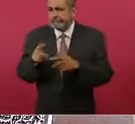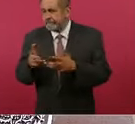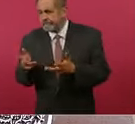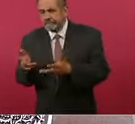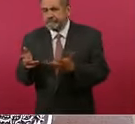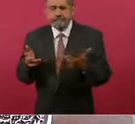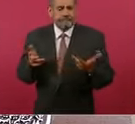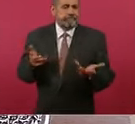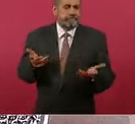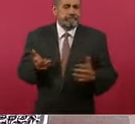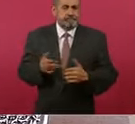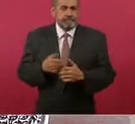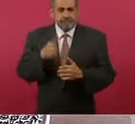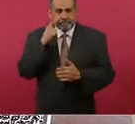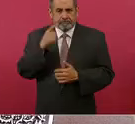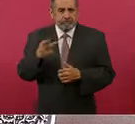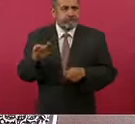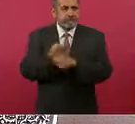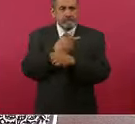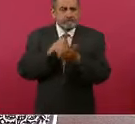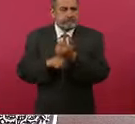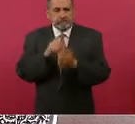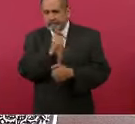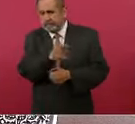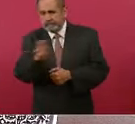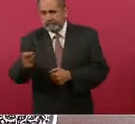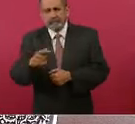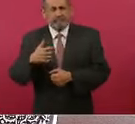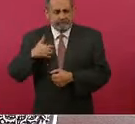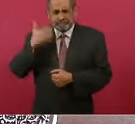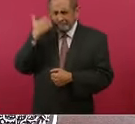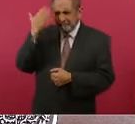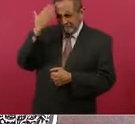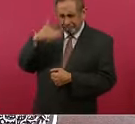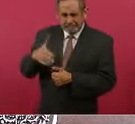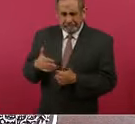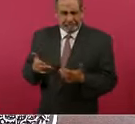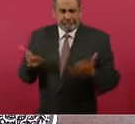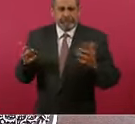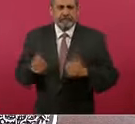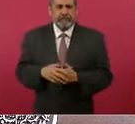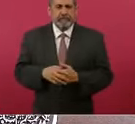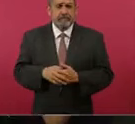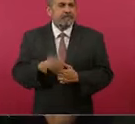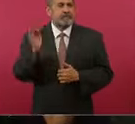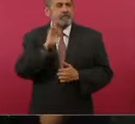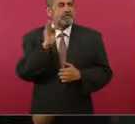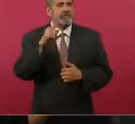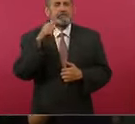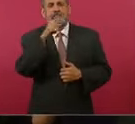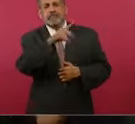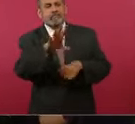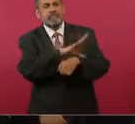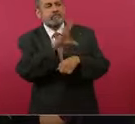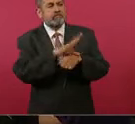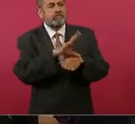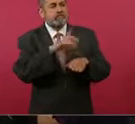interesados en saber lo que está sucediendo, porque imagínense que hay apagones.